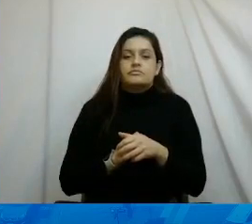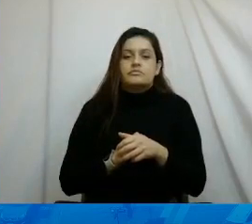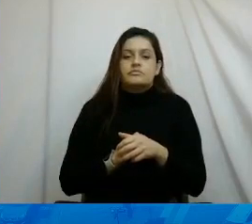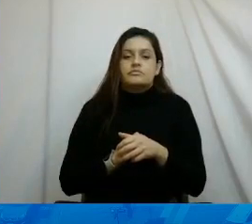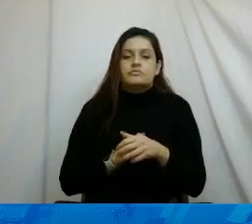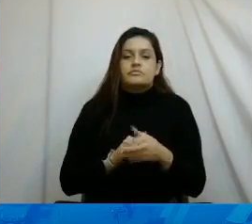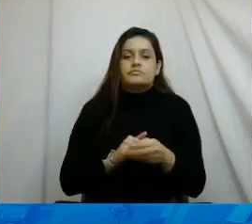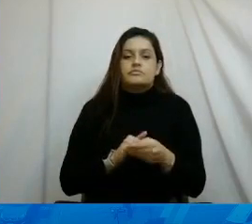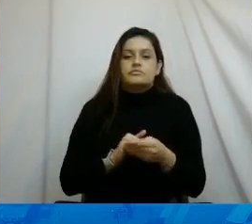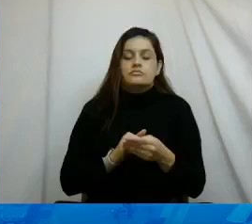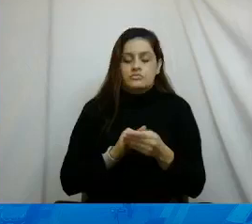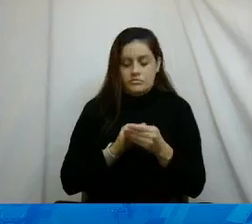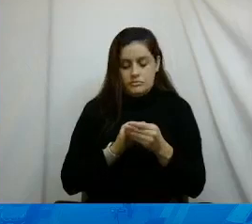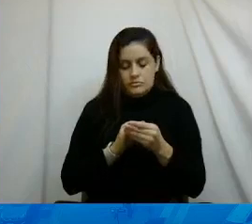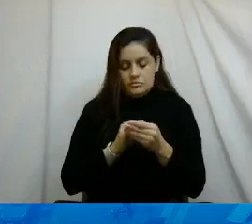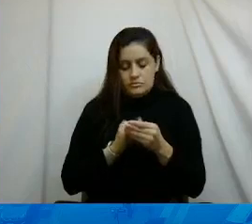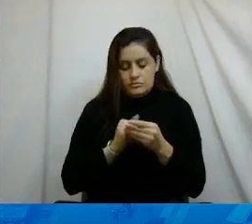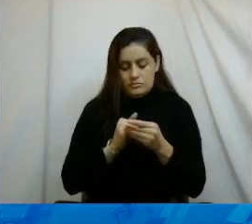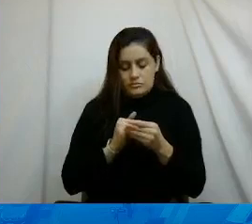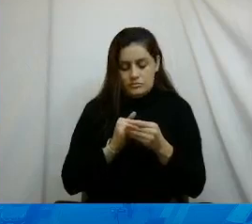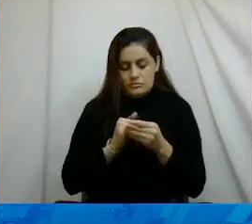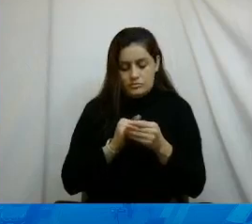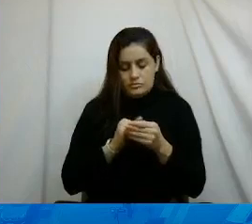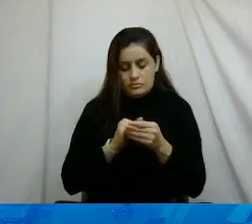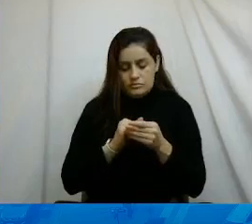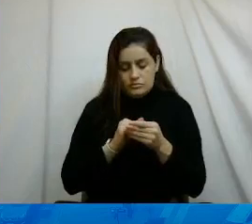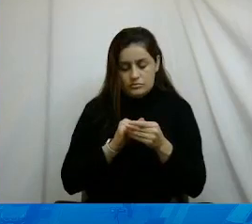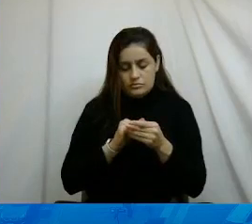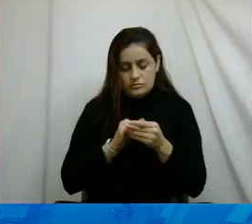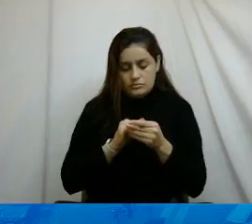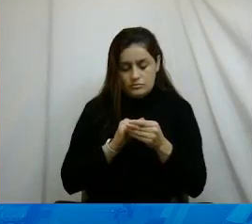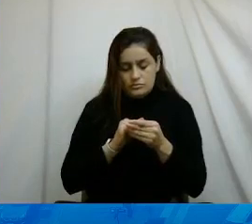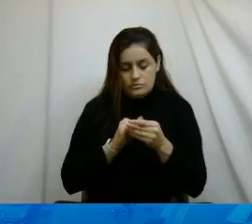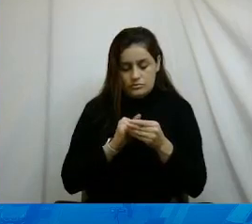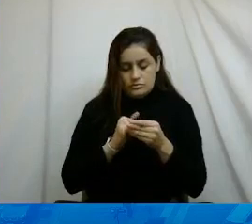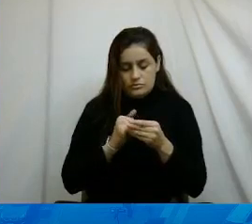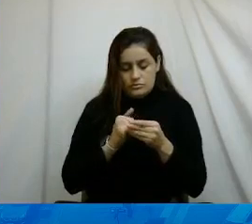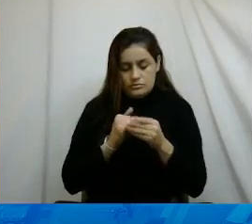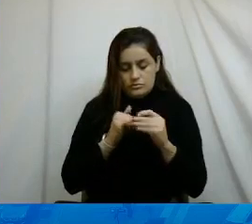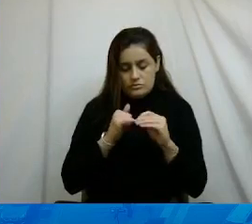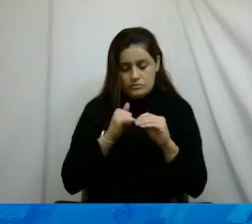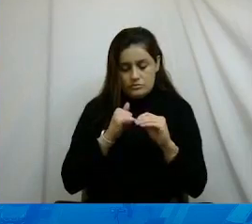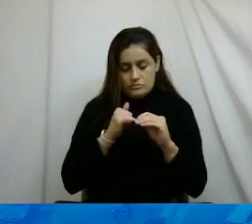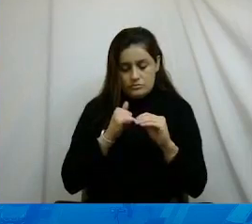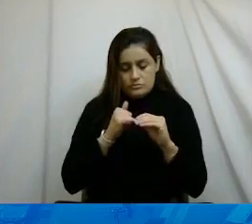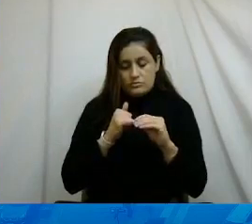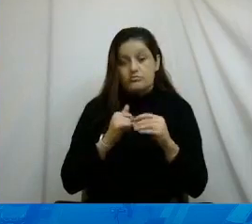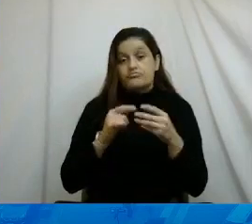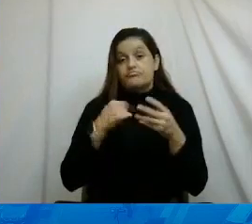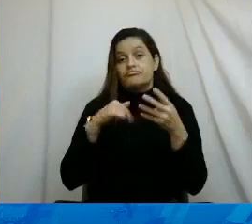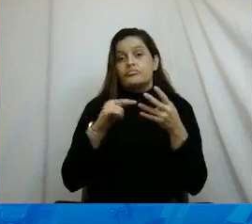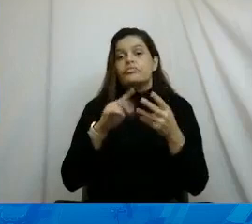Gracias, concejal. Concejal Rojas.